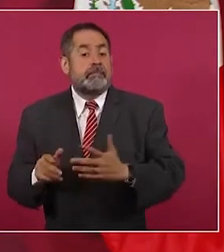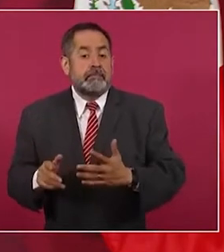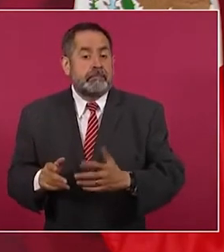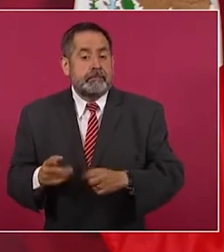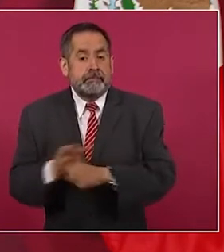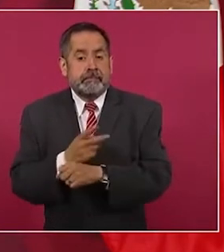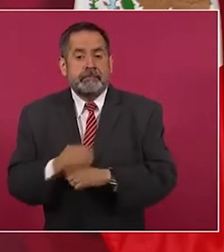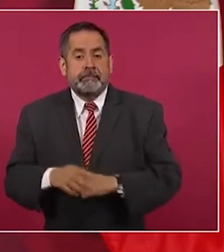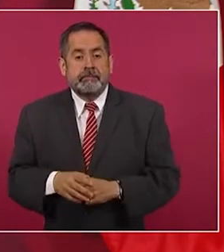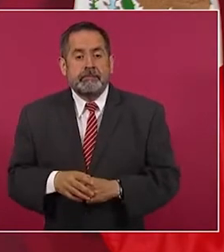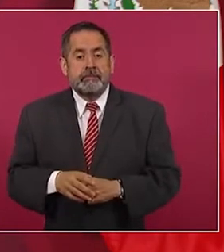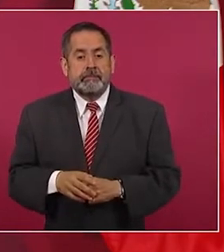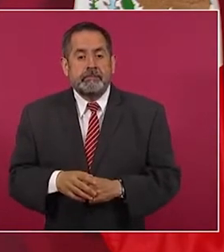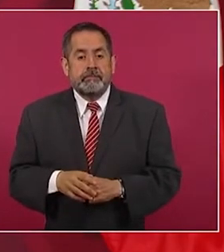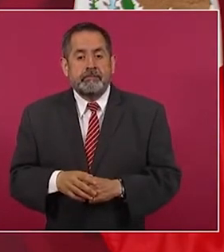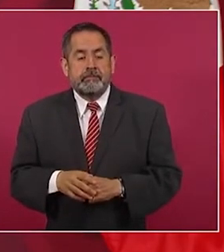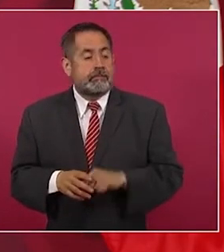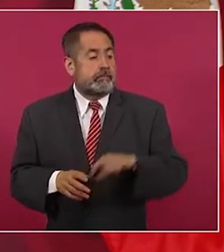se salen.